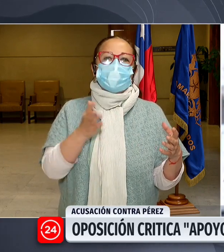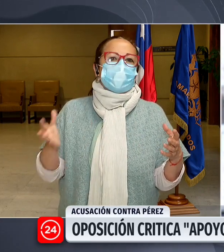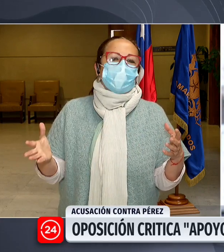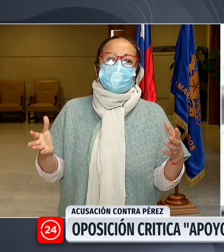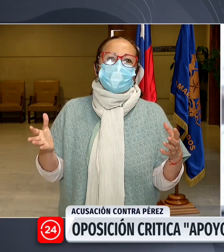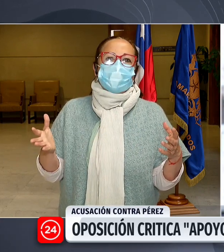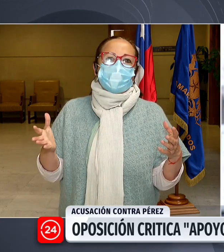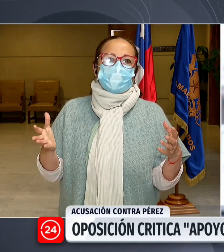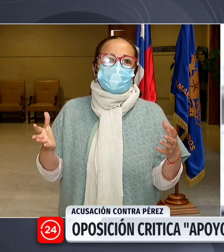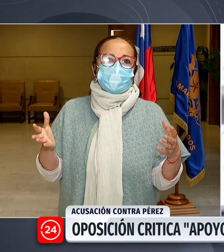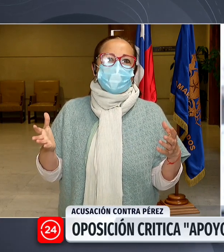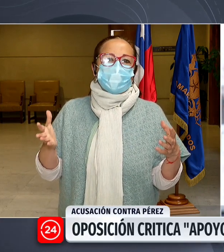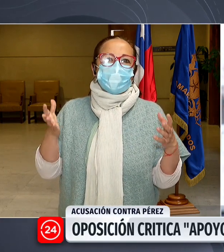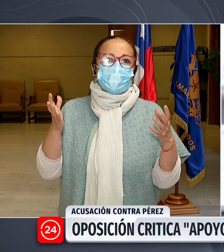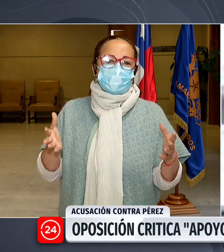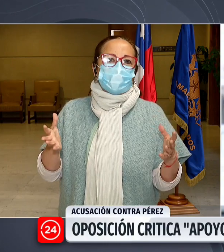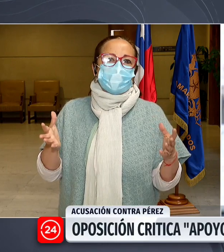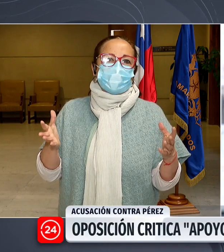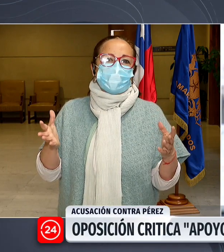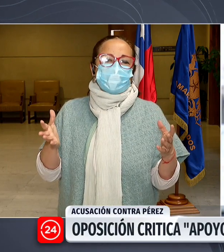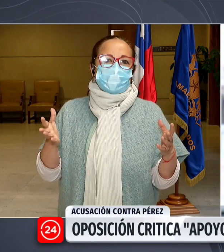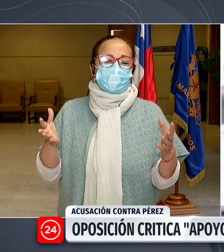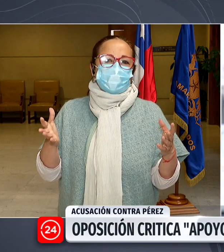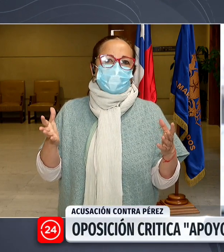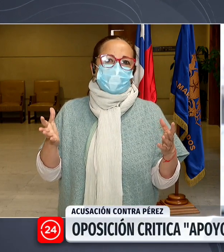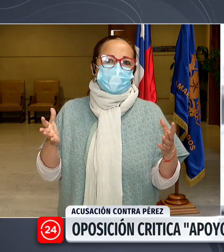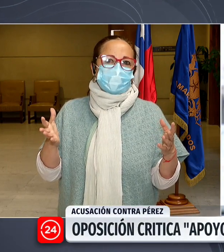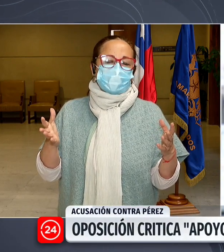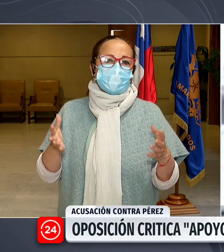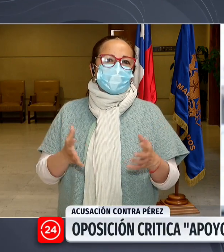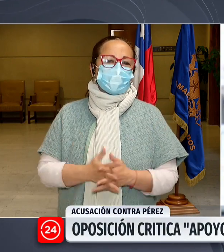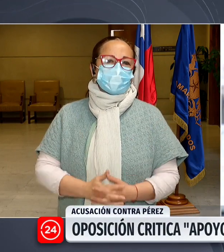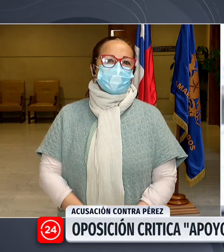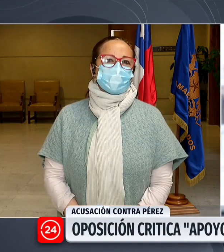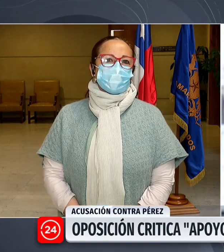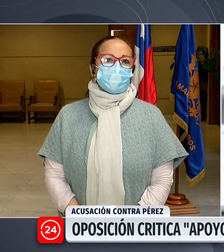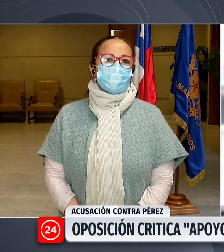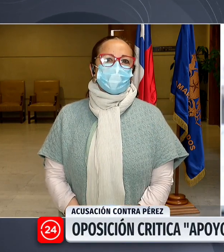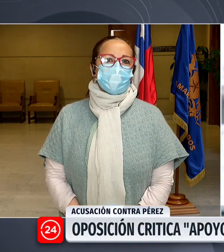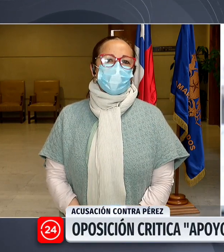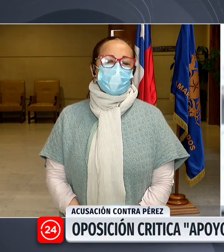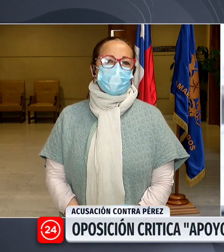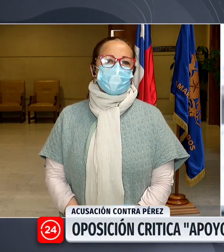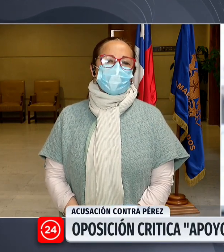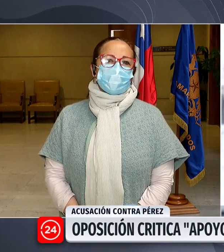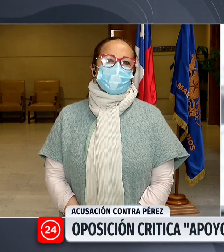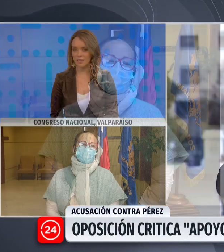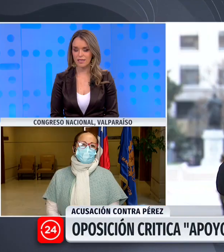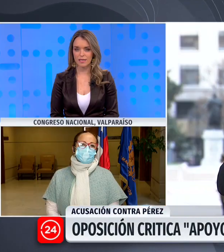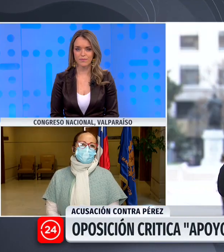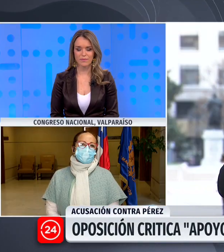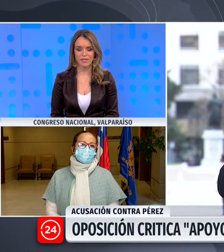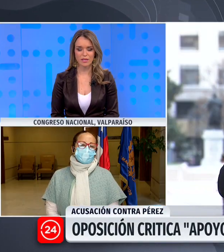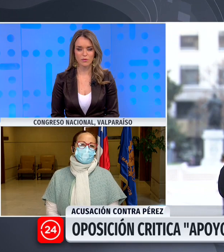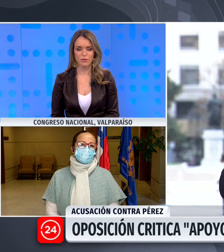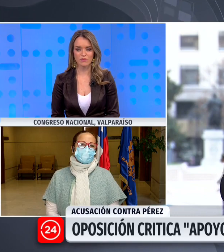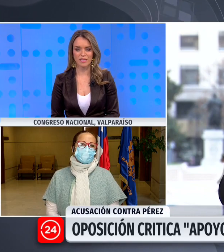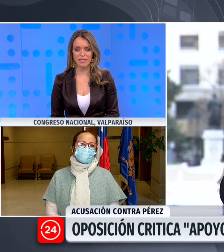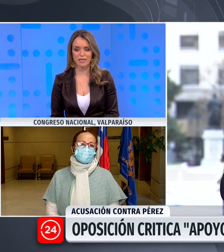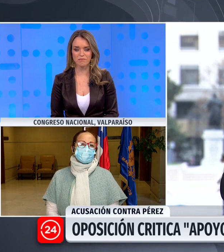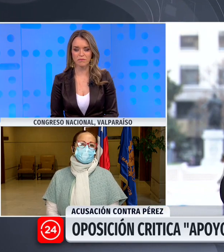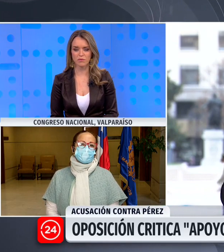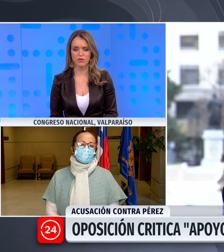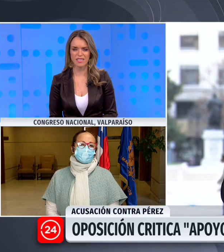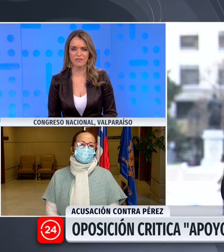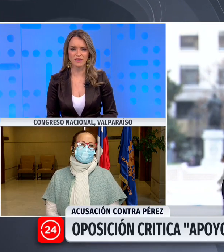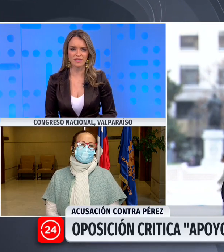gobierno encabezado por el Ministerio del Interior con el ministro Pérez a la cabeza. Sí, diputada, bueno, hay varias cosas que quiero